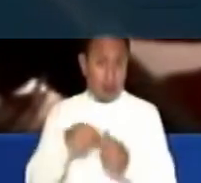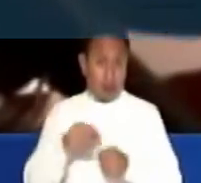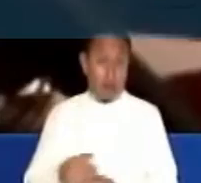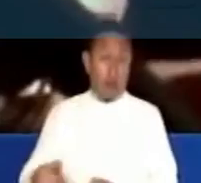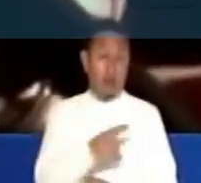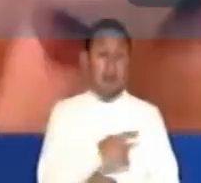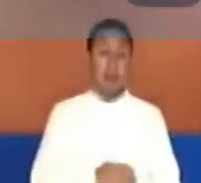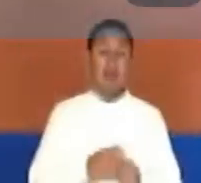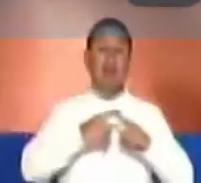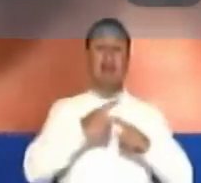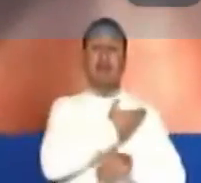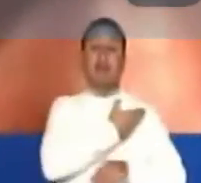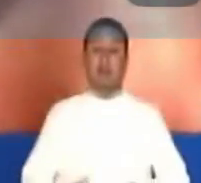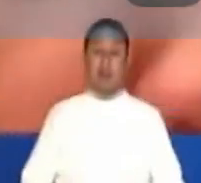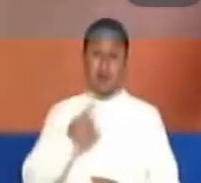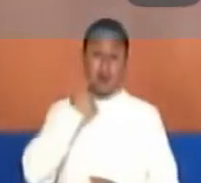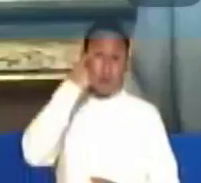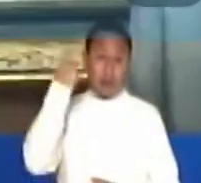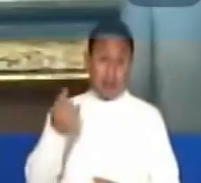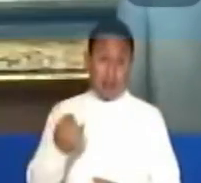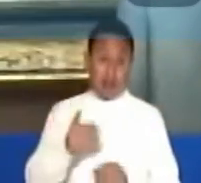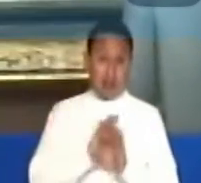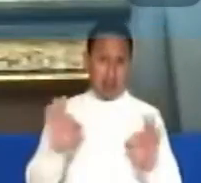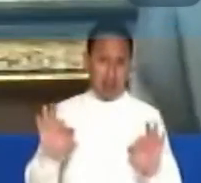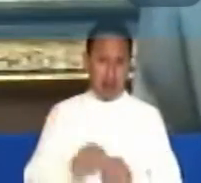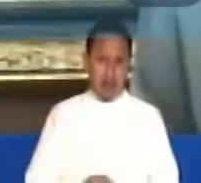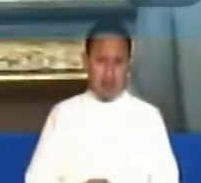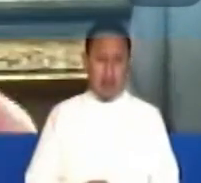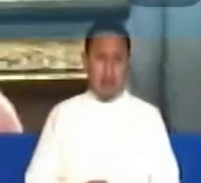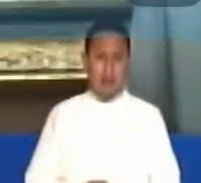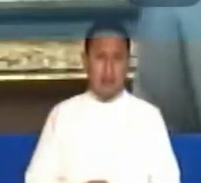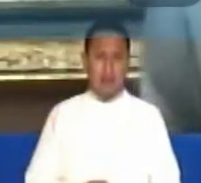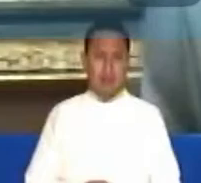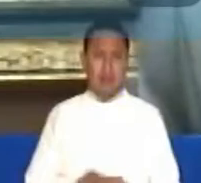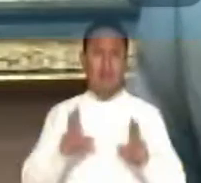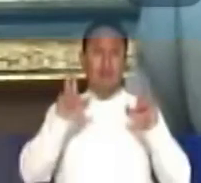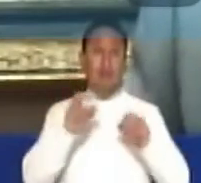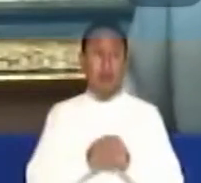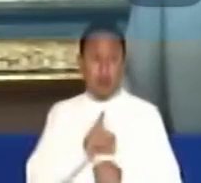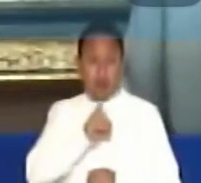el pasado judicial del expresidente Rafael Correa. El propósito subterráneo,